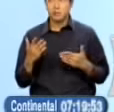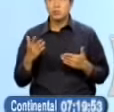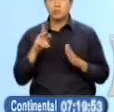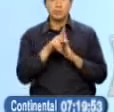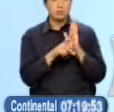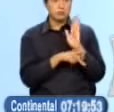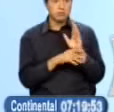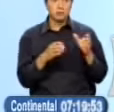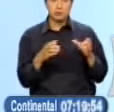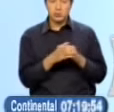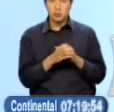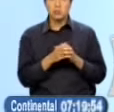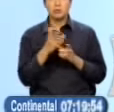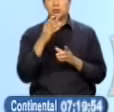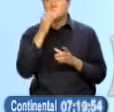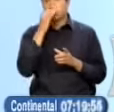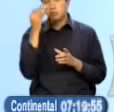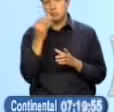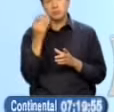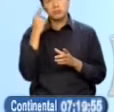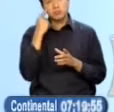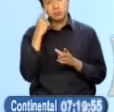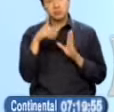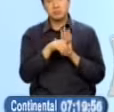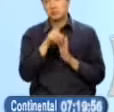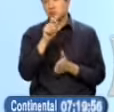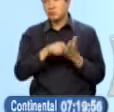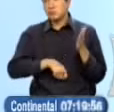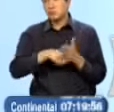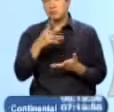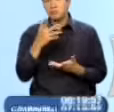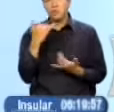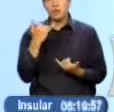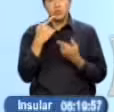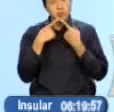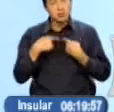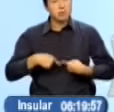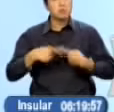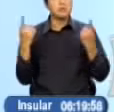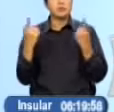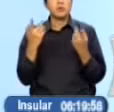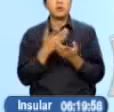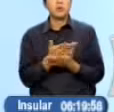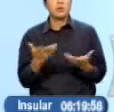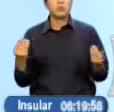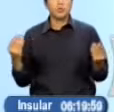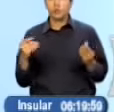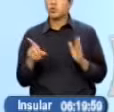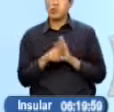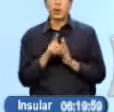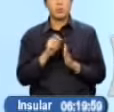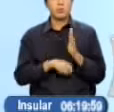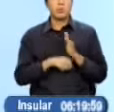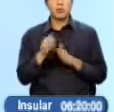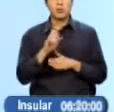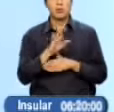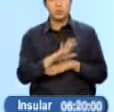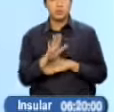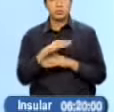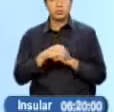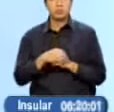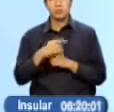parlamentarios podrían ser hasta legítimos o hasta legales porque lo que se está diciendo es que ahí hay toda una legalidad podríamos